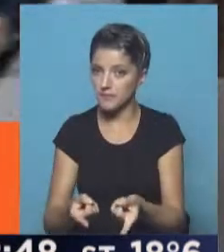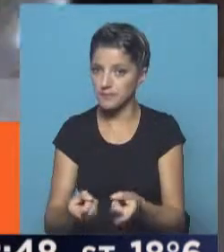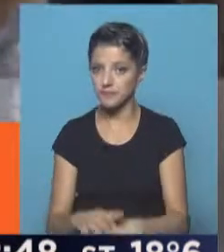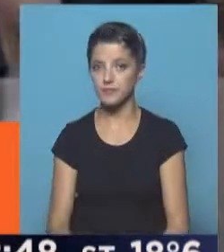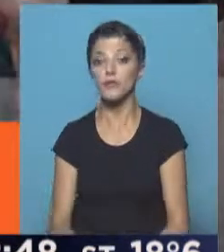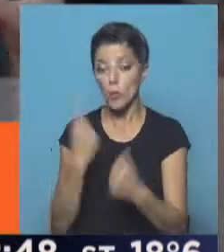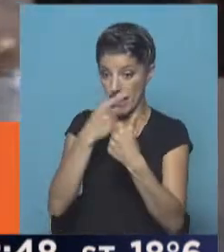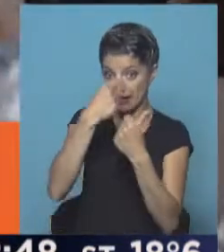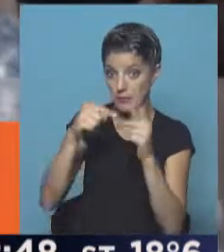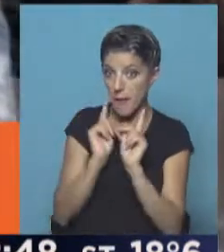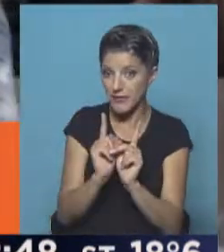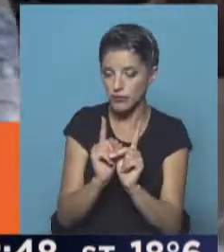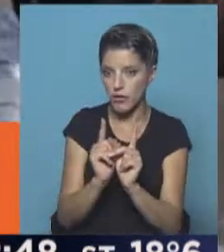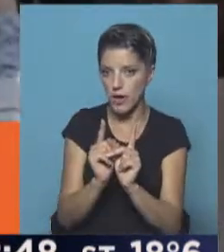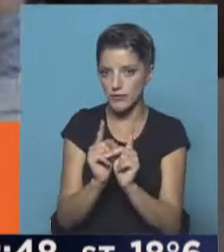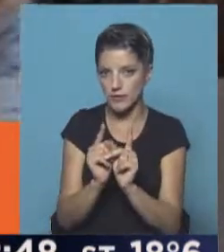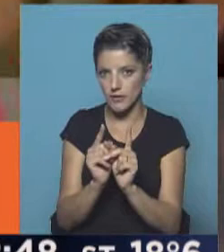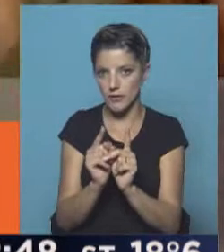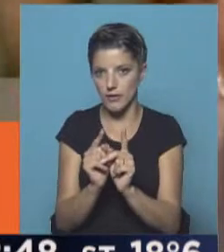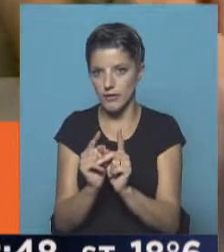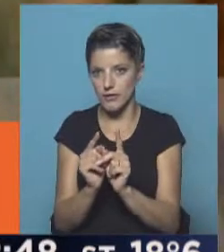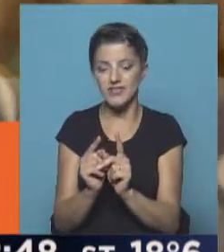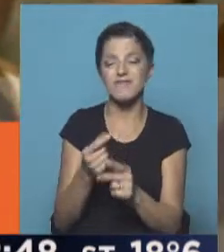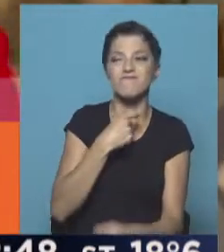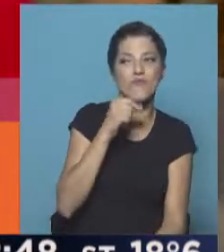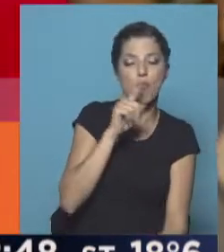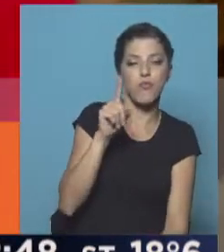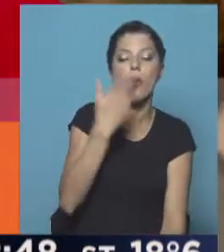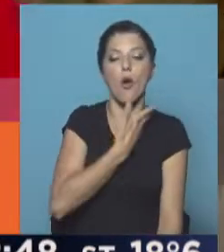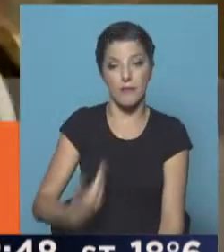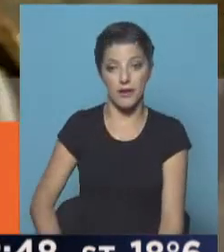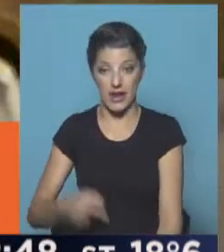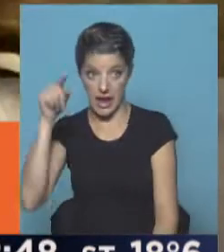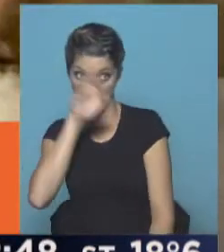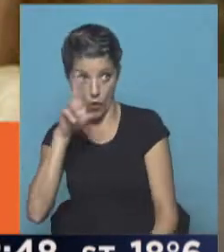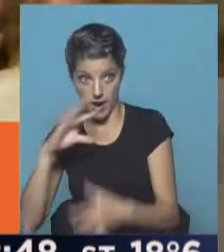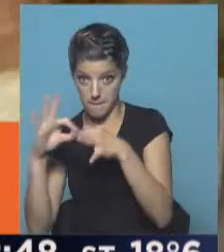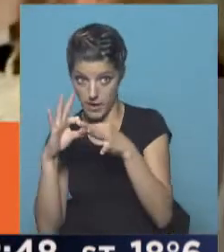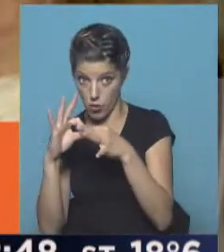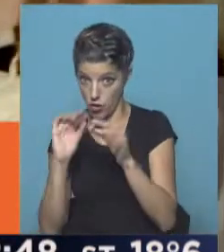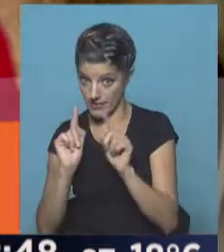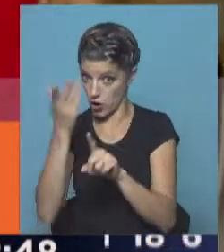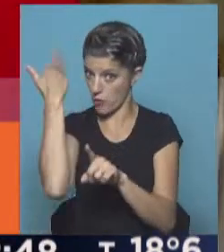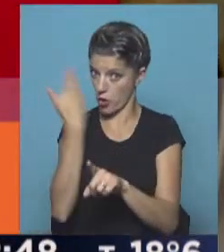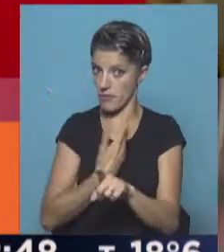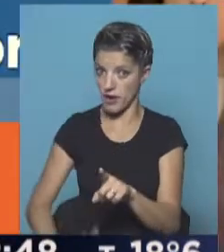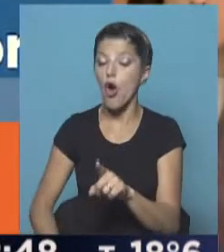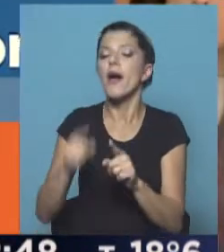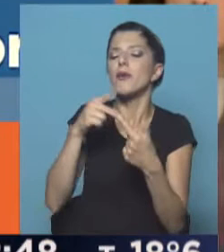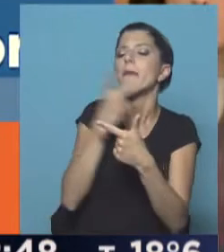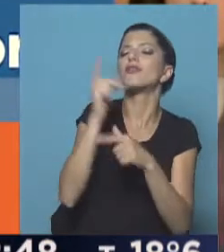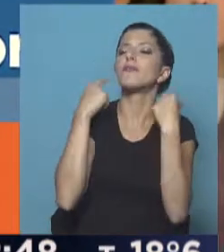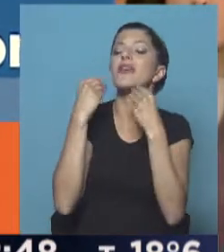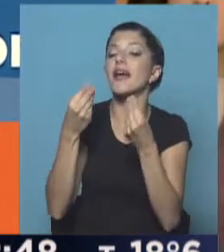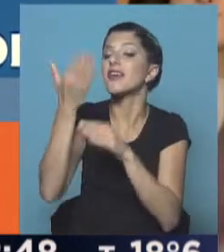gente no le perdona a ese gobierno en el cual Hillary Clinton está muy comprometida, en ese gobierno, no haberle dado una solución al